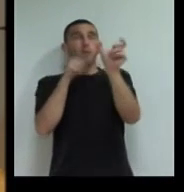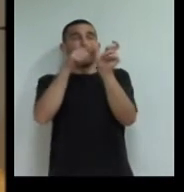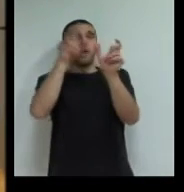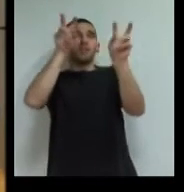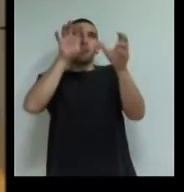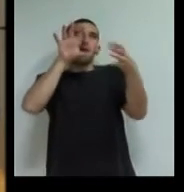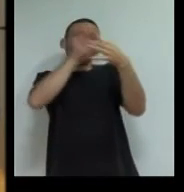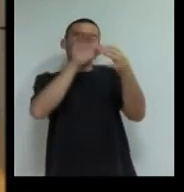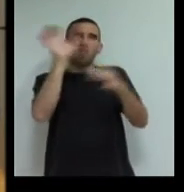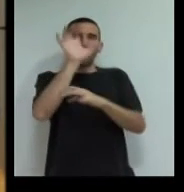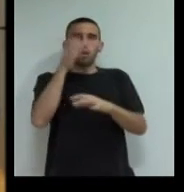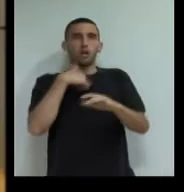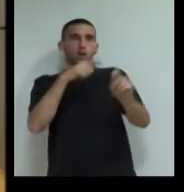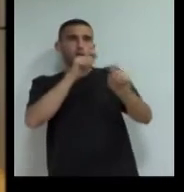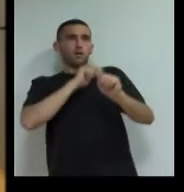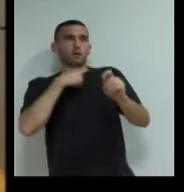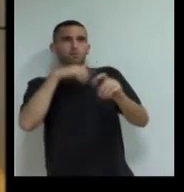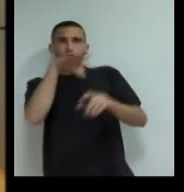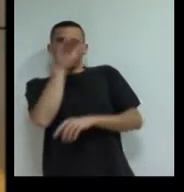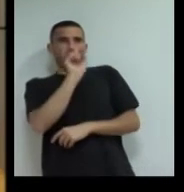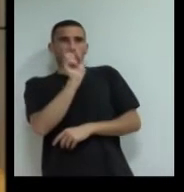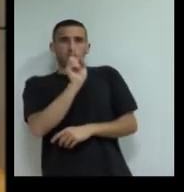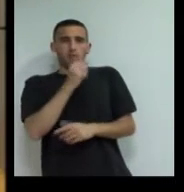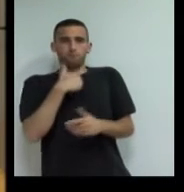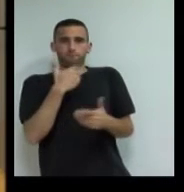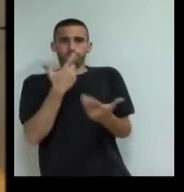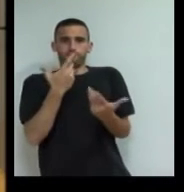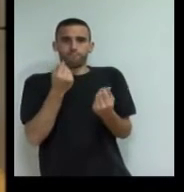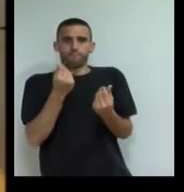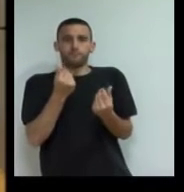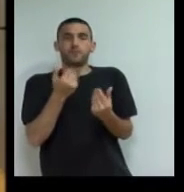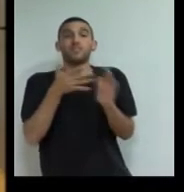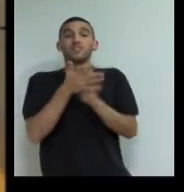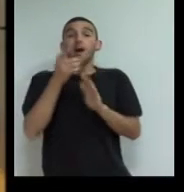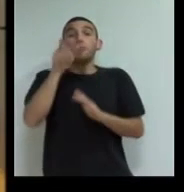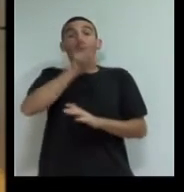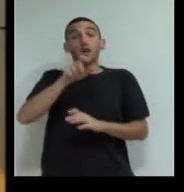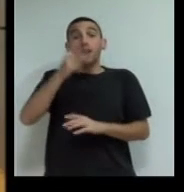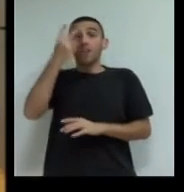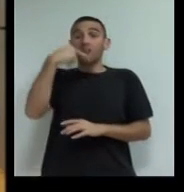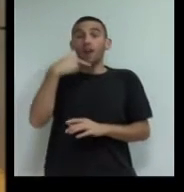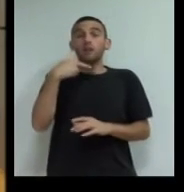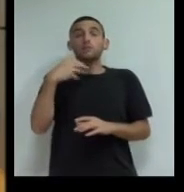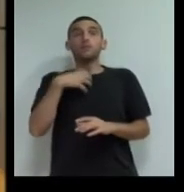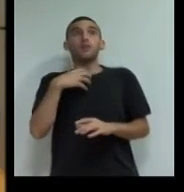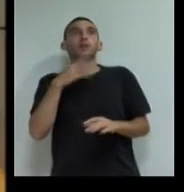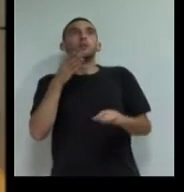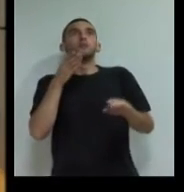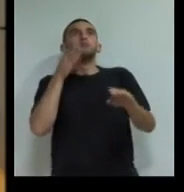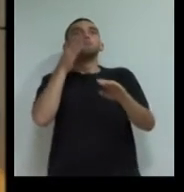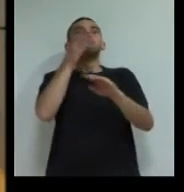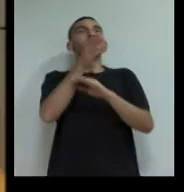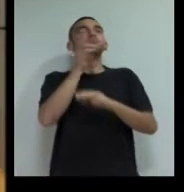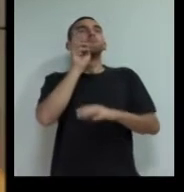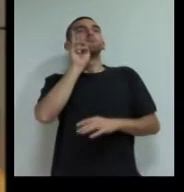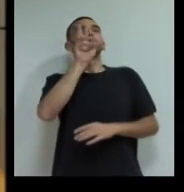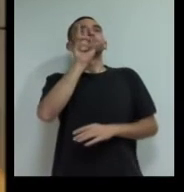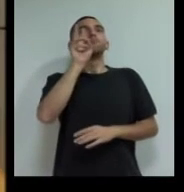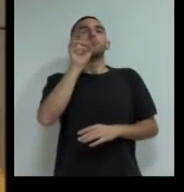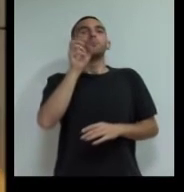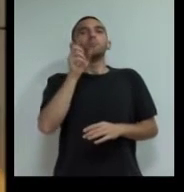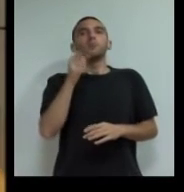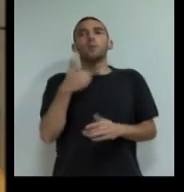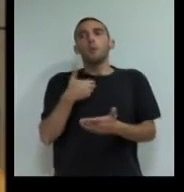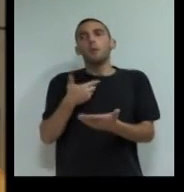sentido. Ninguno. Lo cual no quiere decir que haya personas ciegas que hayan visto o que quieran saberlo y